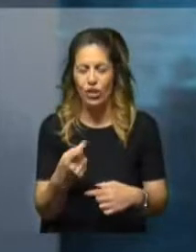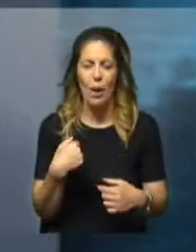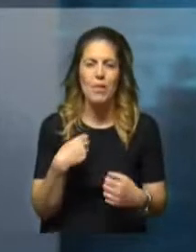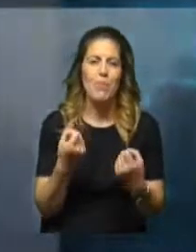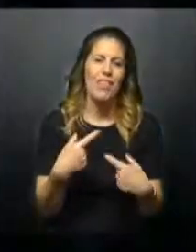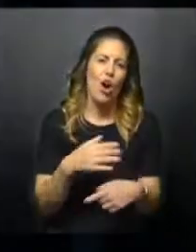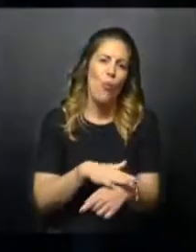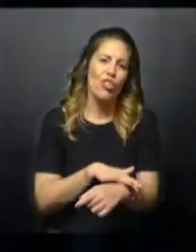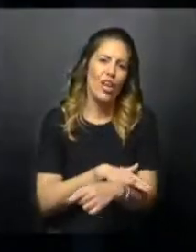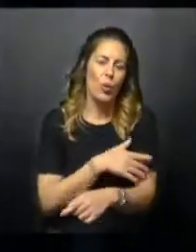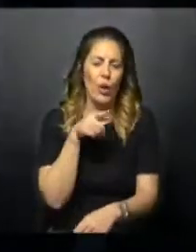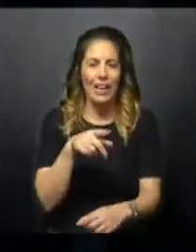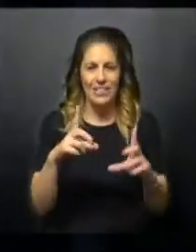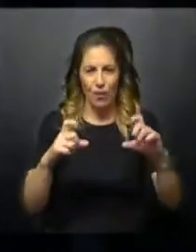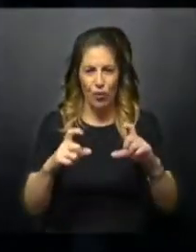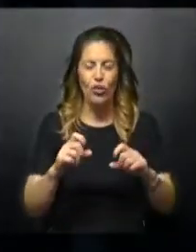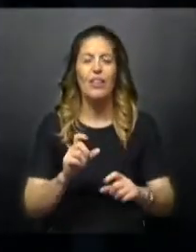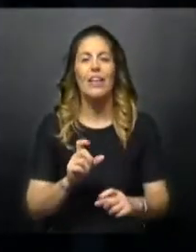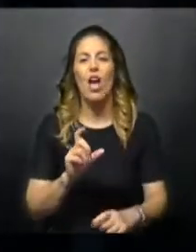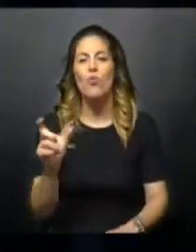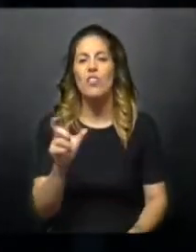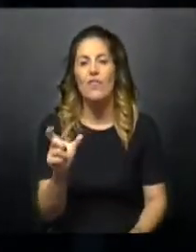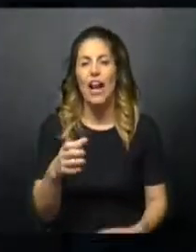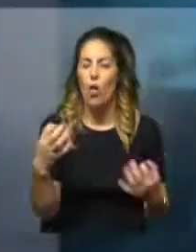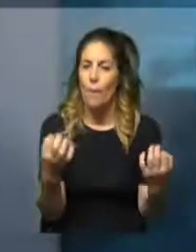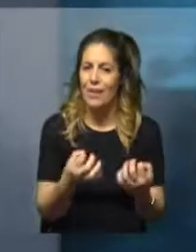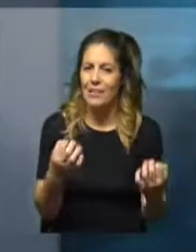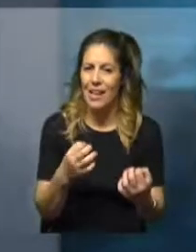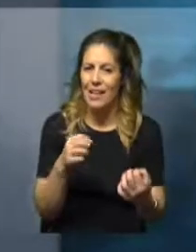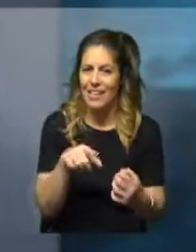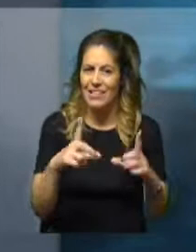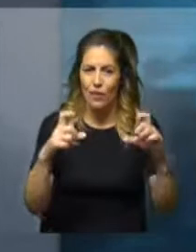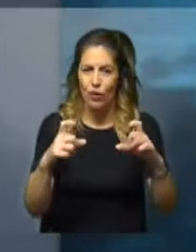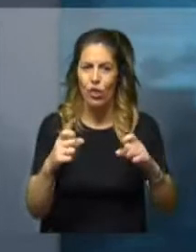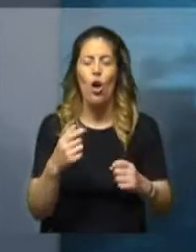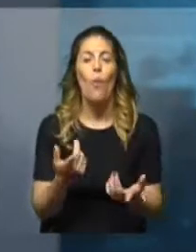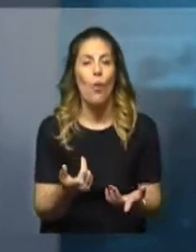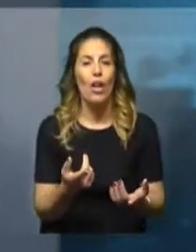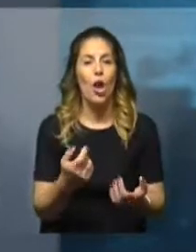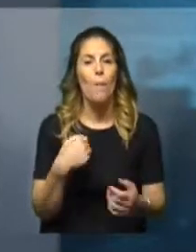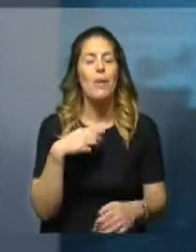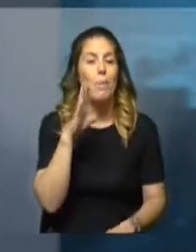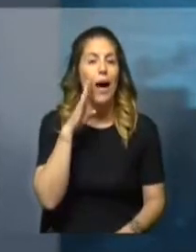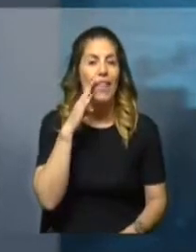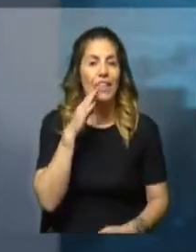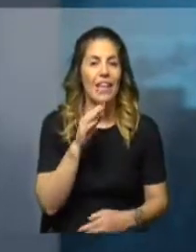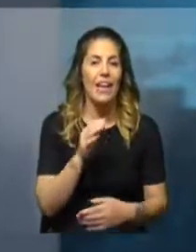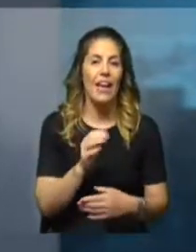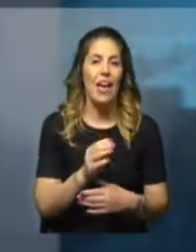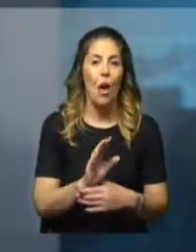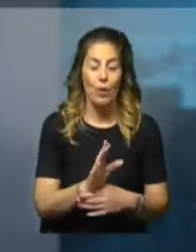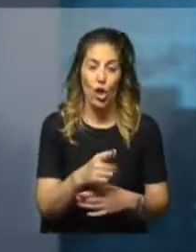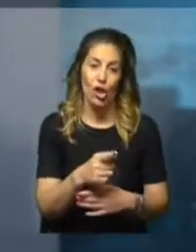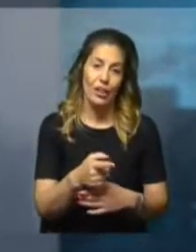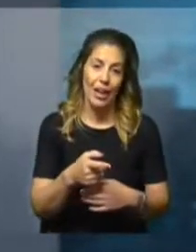ese tiene algún sentido significado especial tener esa foto Bueno mi madre biológica es fallecida entonces este